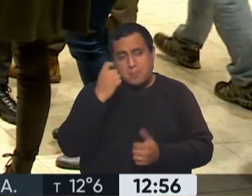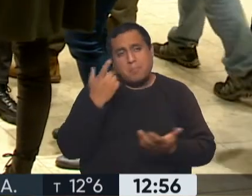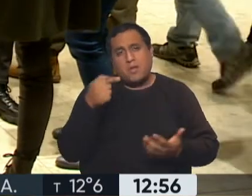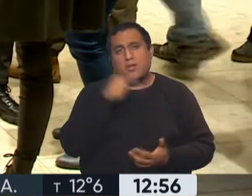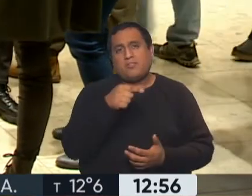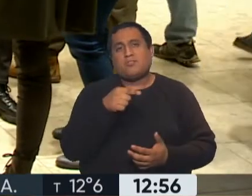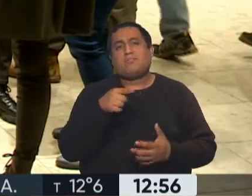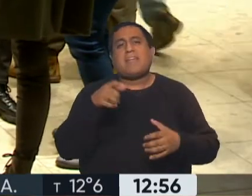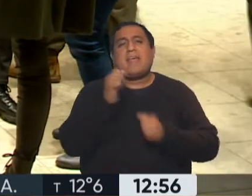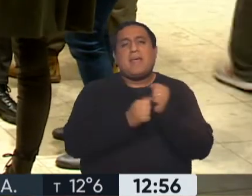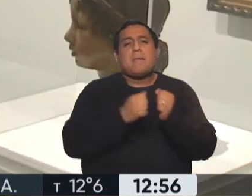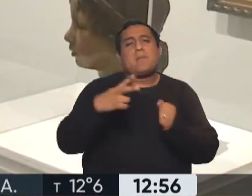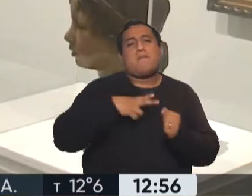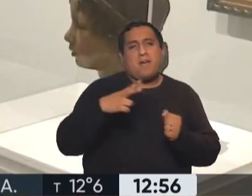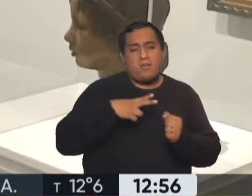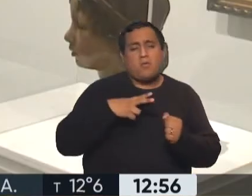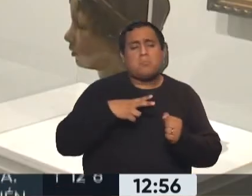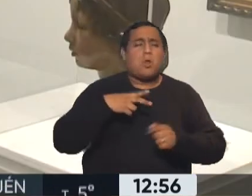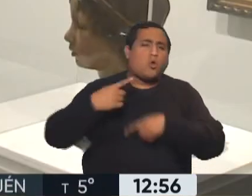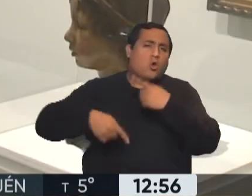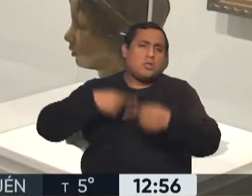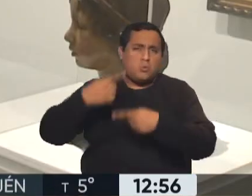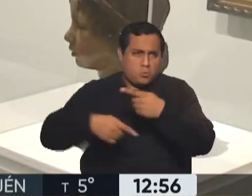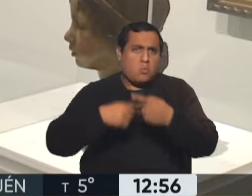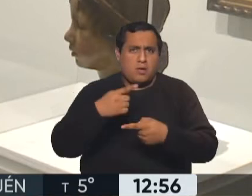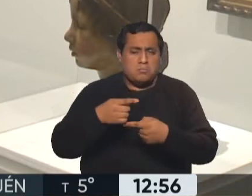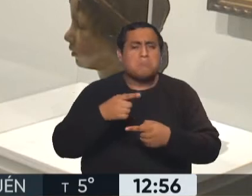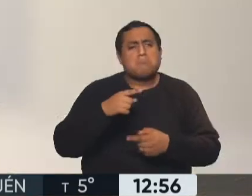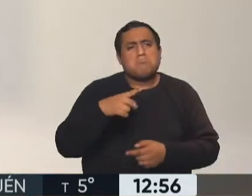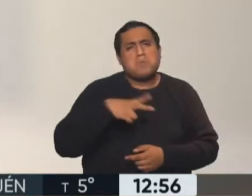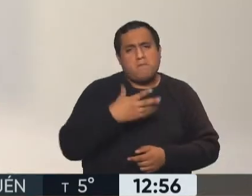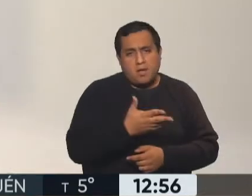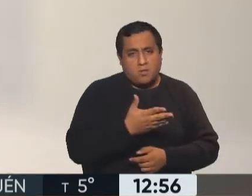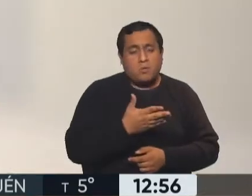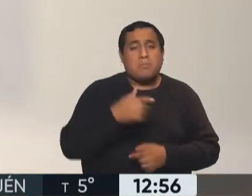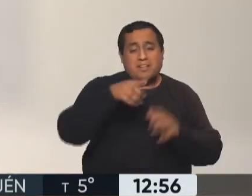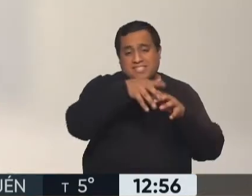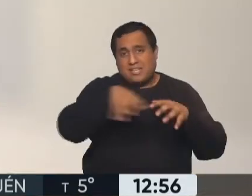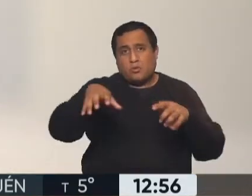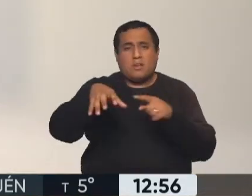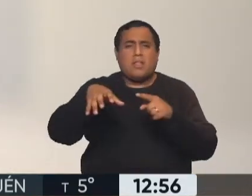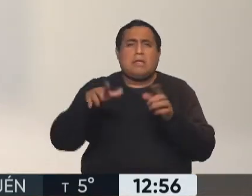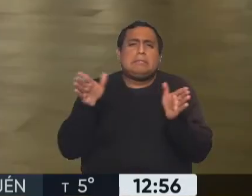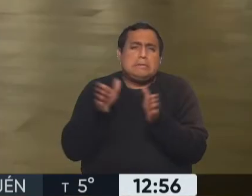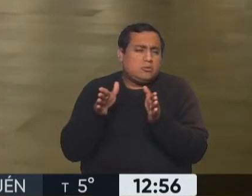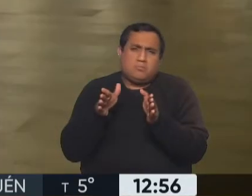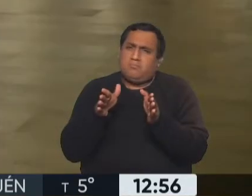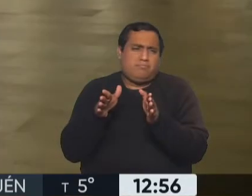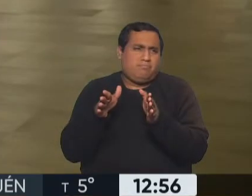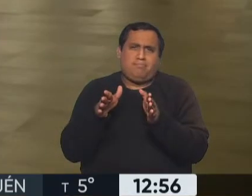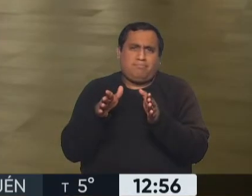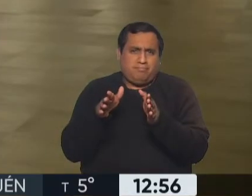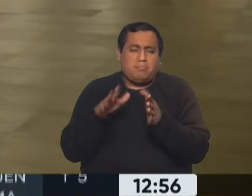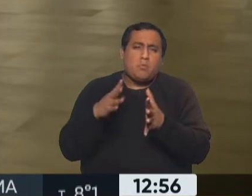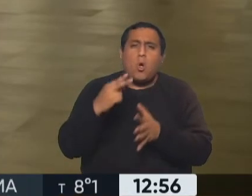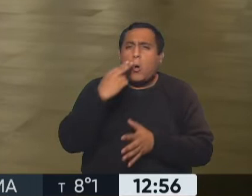privadas, entonces bueno, gran parte sigue en manos privadas, lo explota Galerías Pacífico, y este sector, que no es pequeño, que son casi